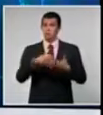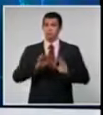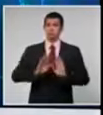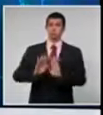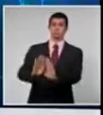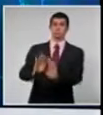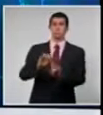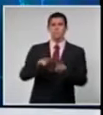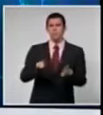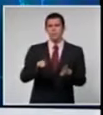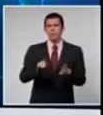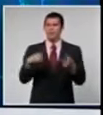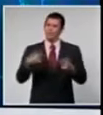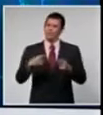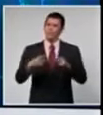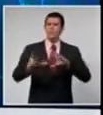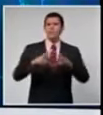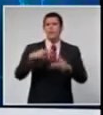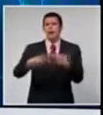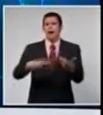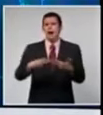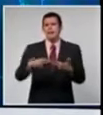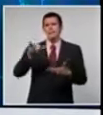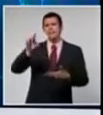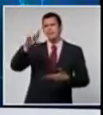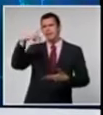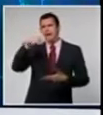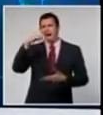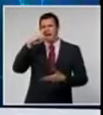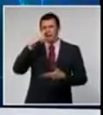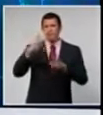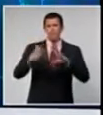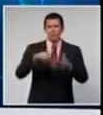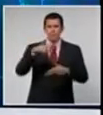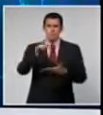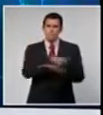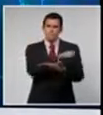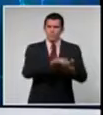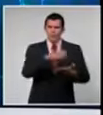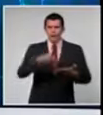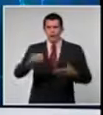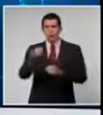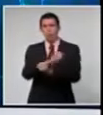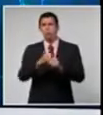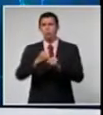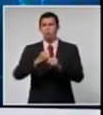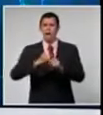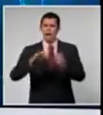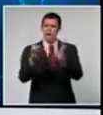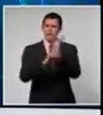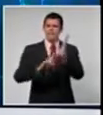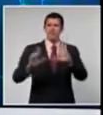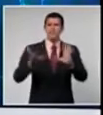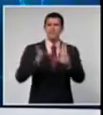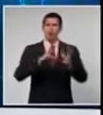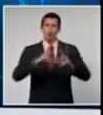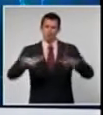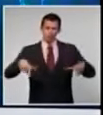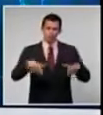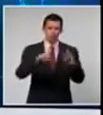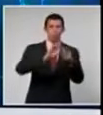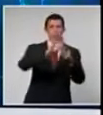nuclear de la nación persa. ¿Qué ha pasado con el llamado Plan Integral de Acción Conjunta 5 años después? La periodista Diana